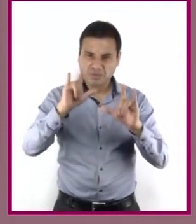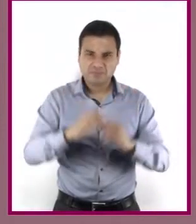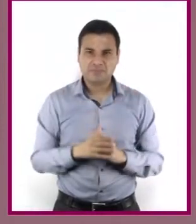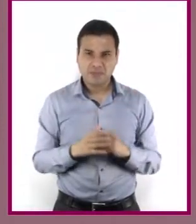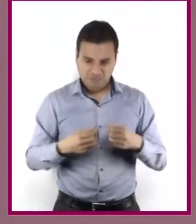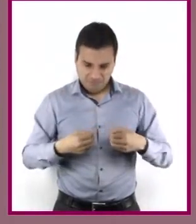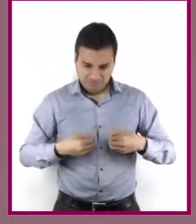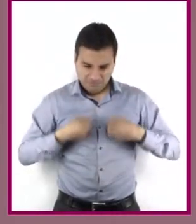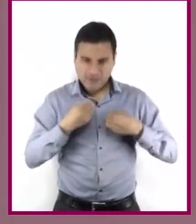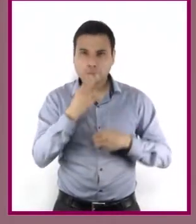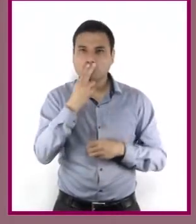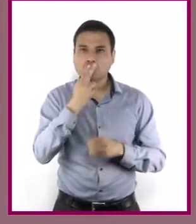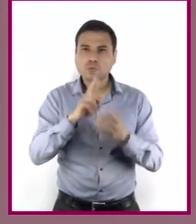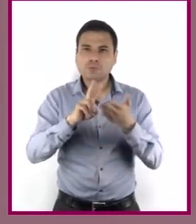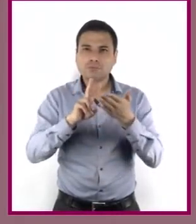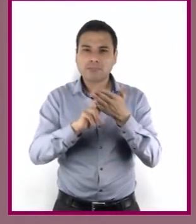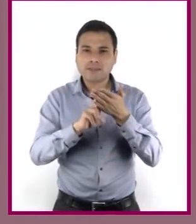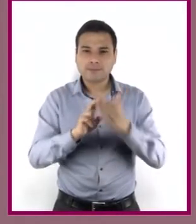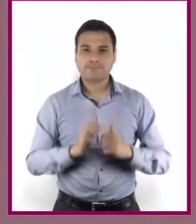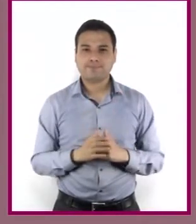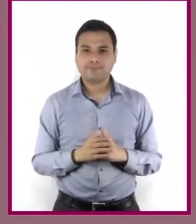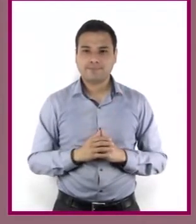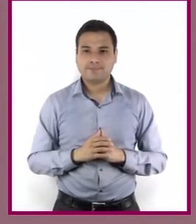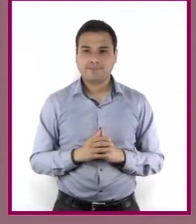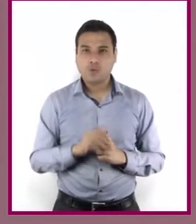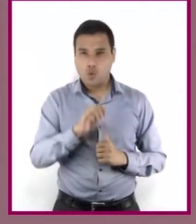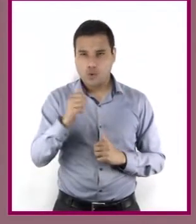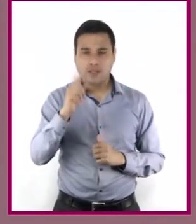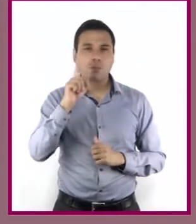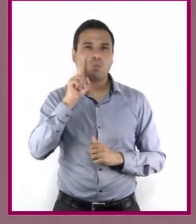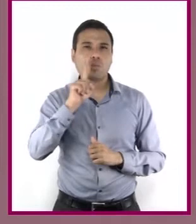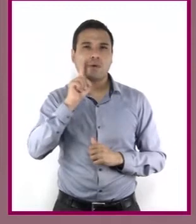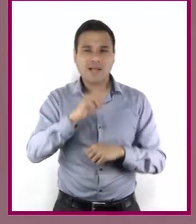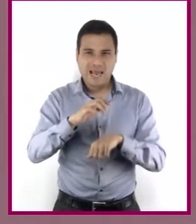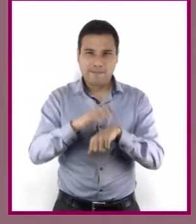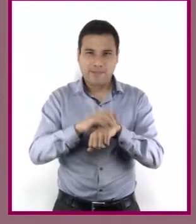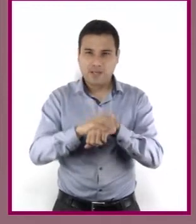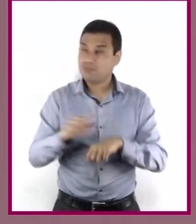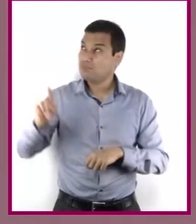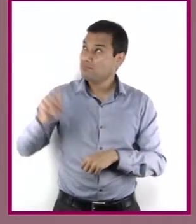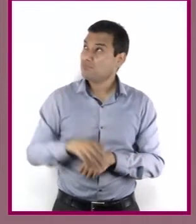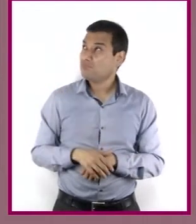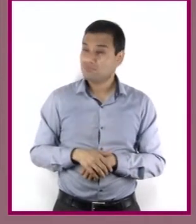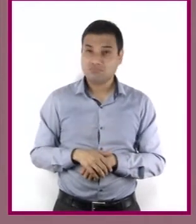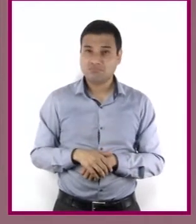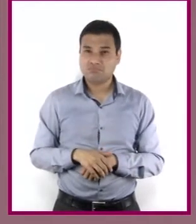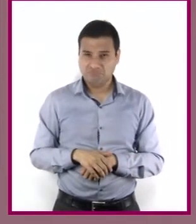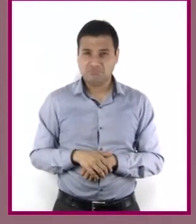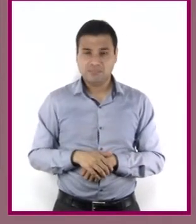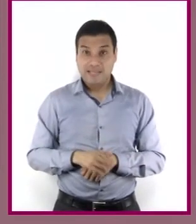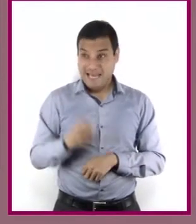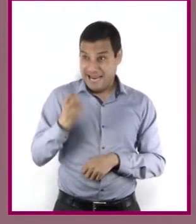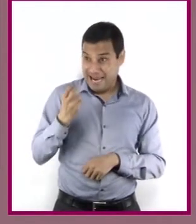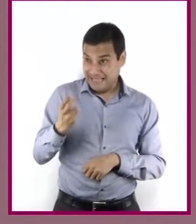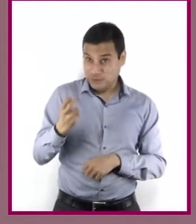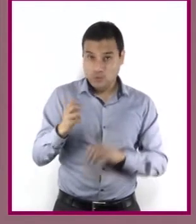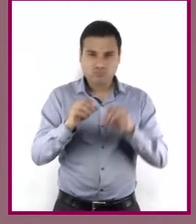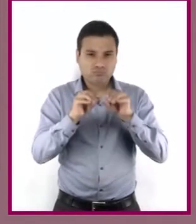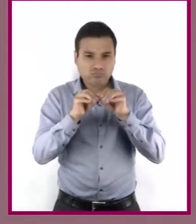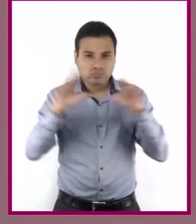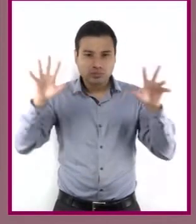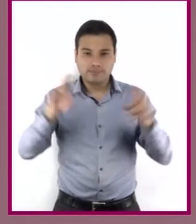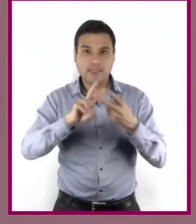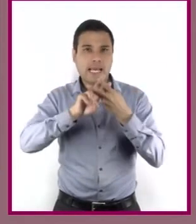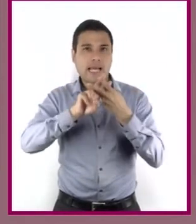vidas importan". Su amiga Patrice Cullors, organizadora comunitaria en Los Ángeles, compartió el mensaje y agregó la